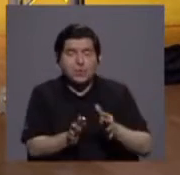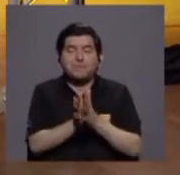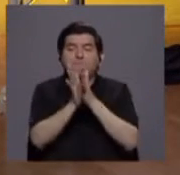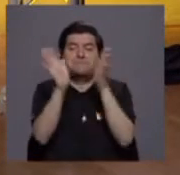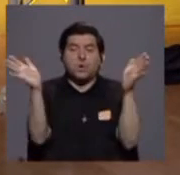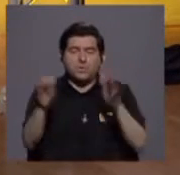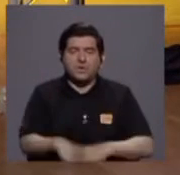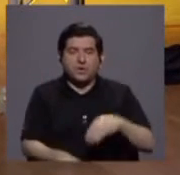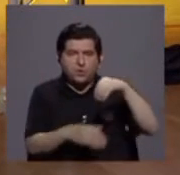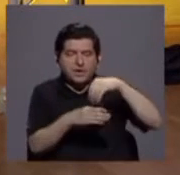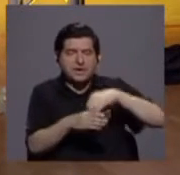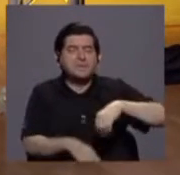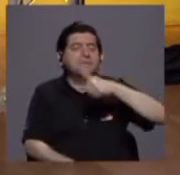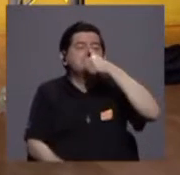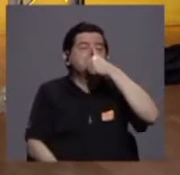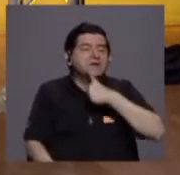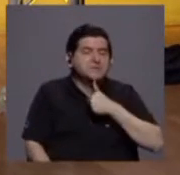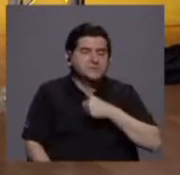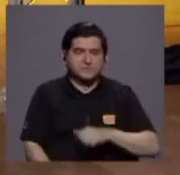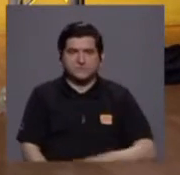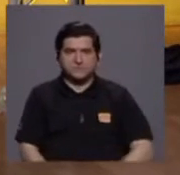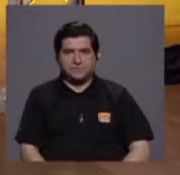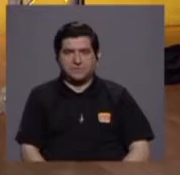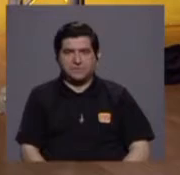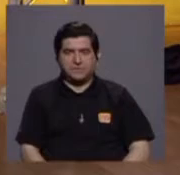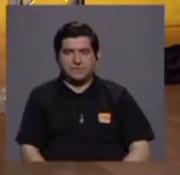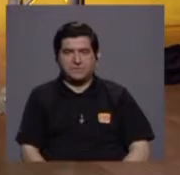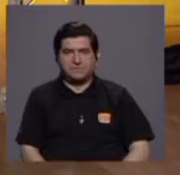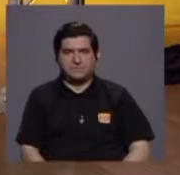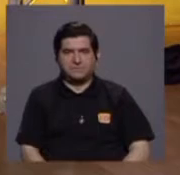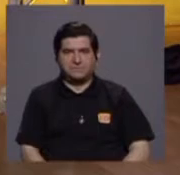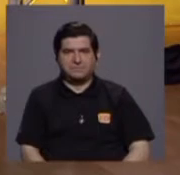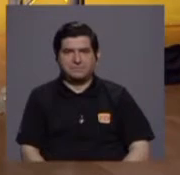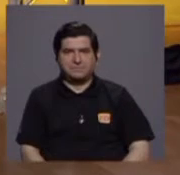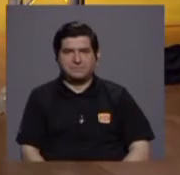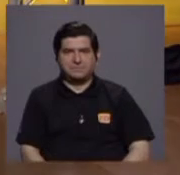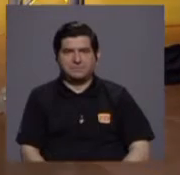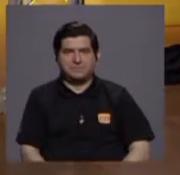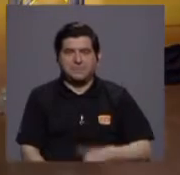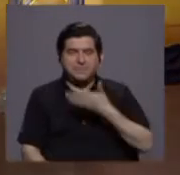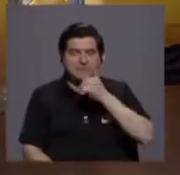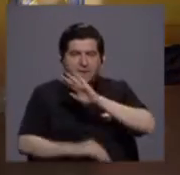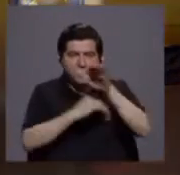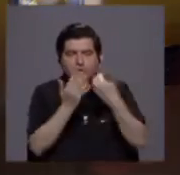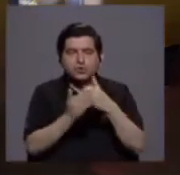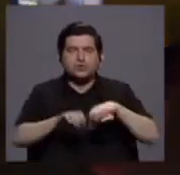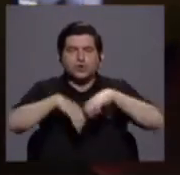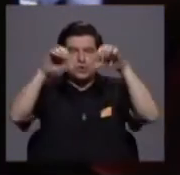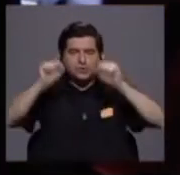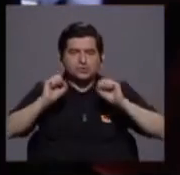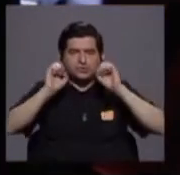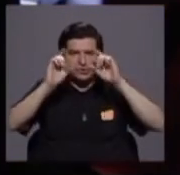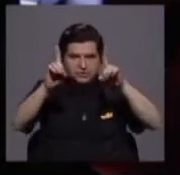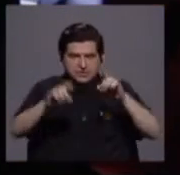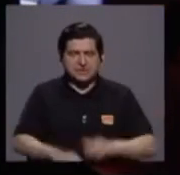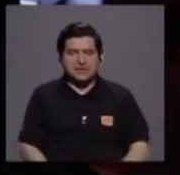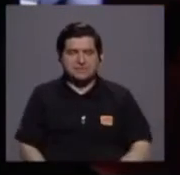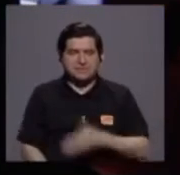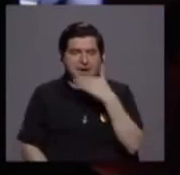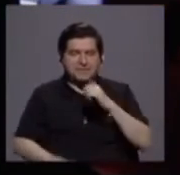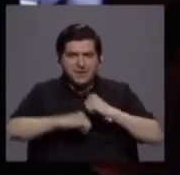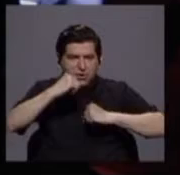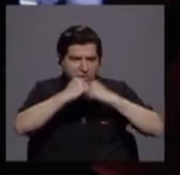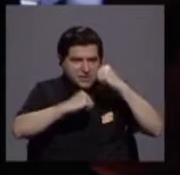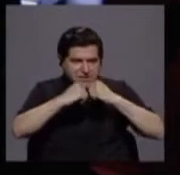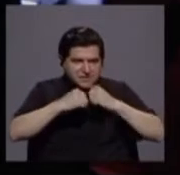pública, inversión privada, mejora en todo el sistema educativo, mejora en la